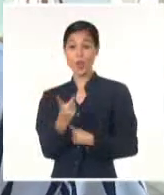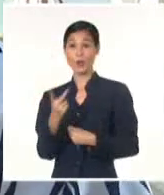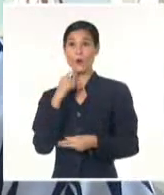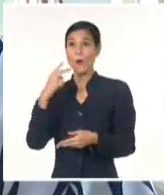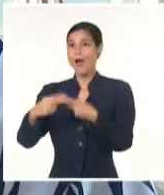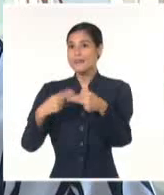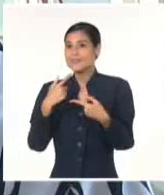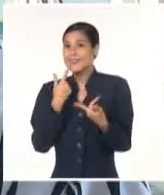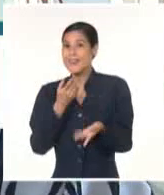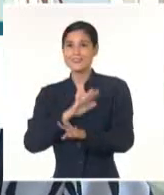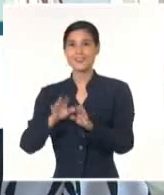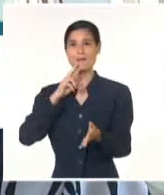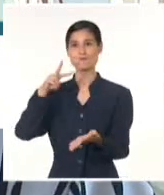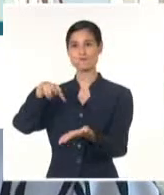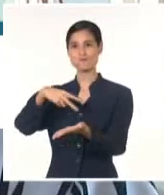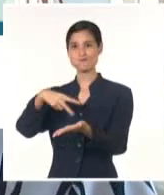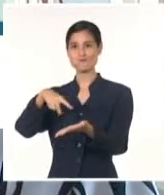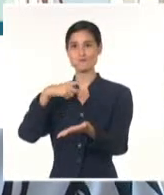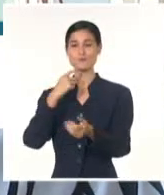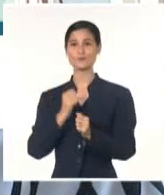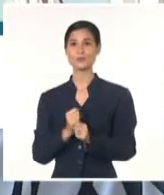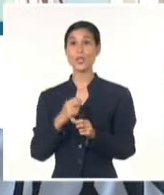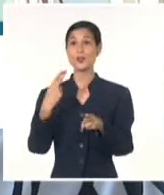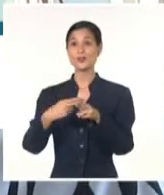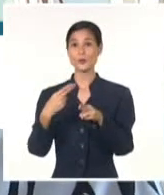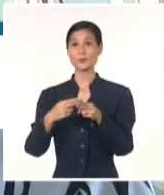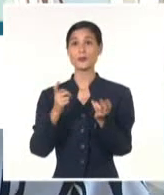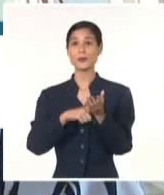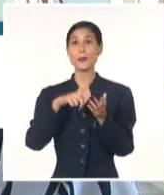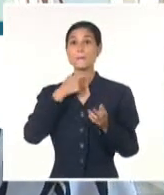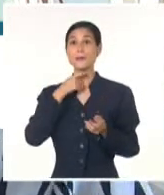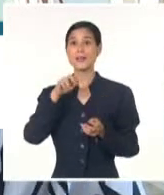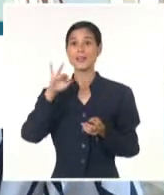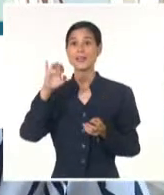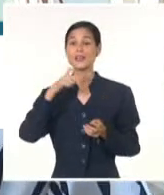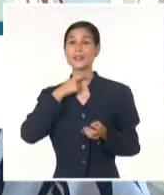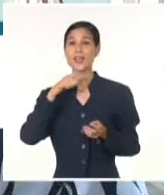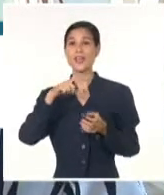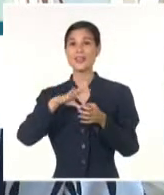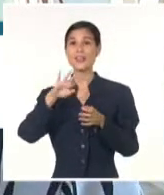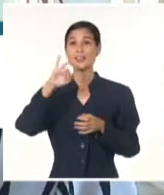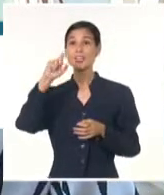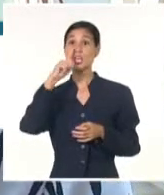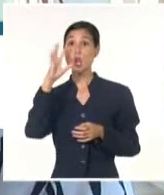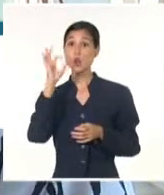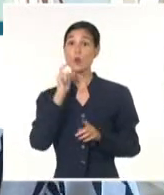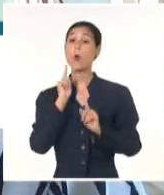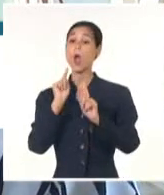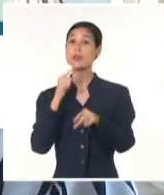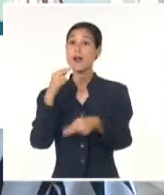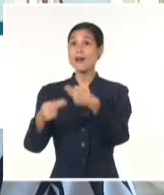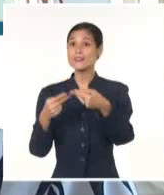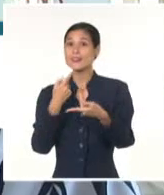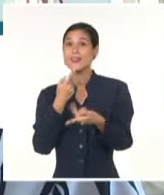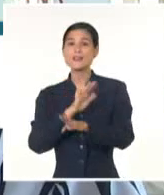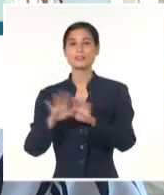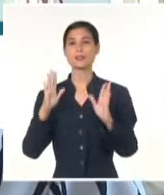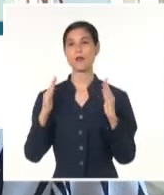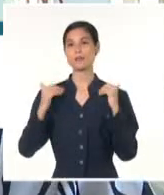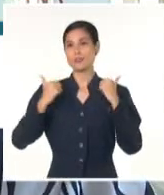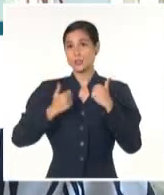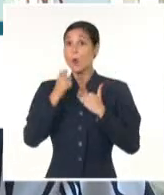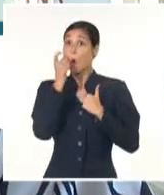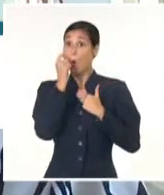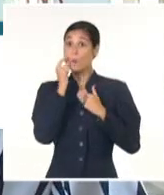obra Peregrinos, de coreografía de Gonzalo Galguera, quien fuera bailarín de la compañía, fue director del Ballet de Magdeburgo en